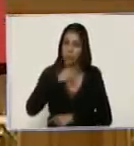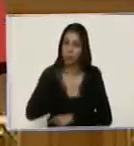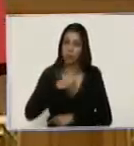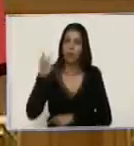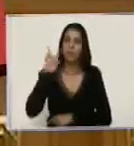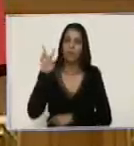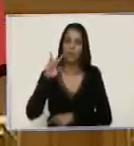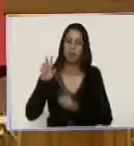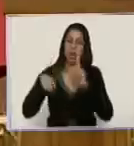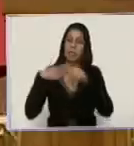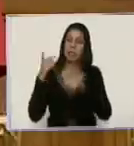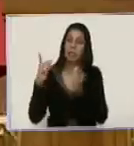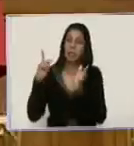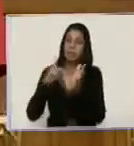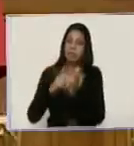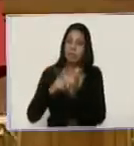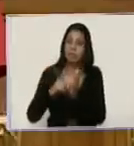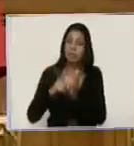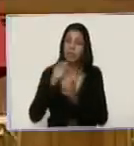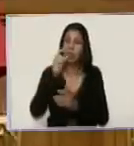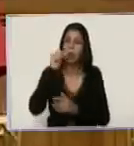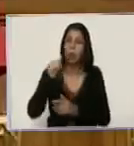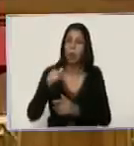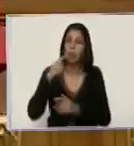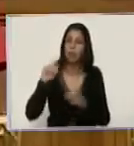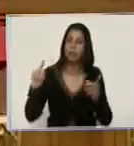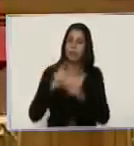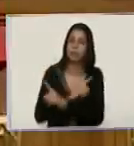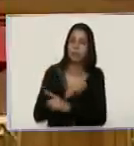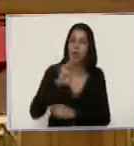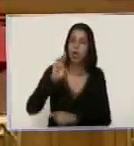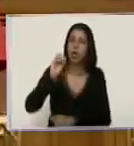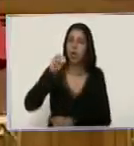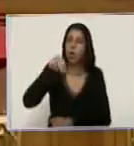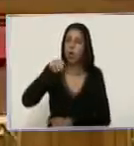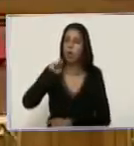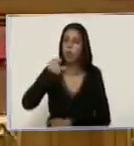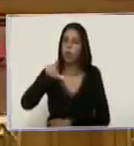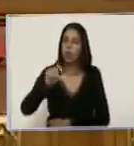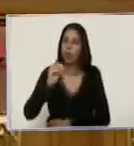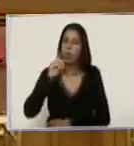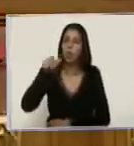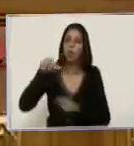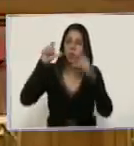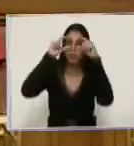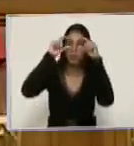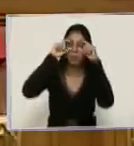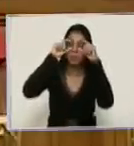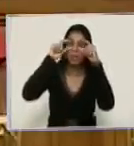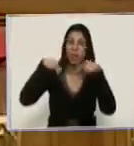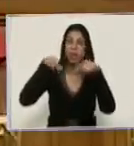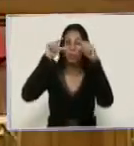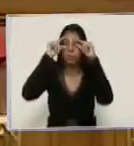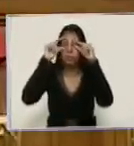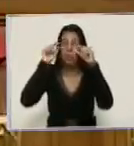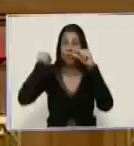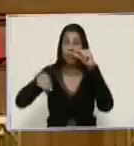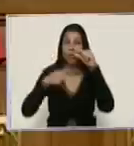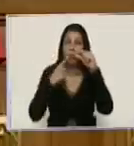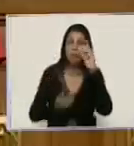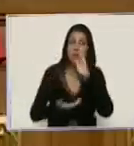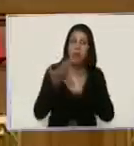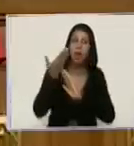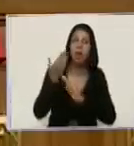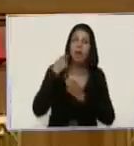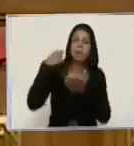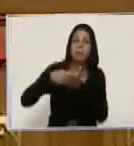llega, cuando lo maneja Betancourt, es la antítesis de cuando lo maneja Rómulo Gallegos. Rómulo Gallegos subió el impuesto sobre la renta